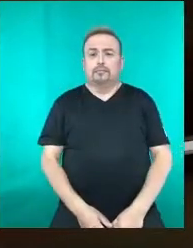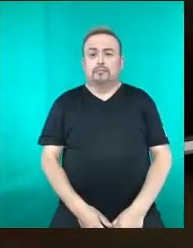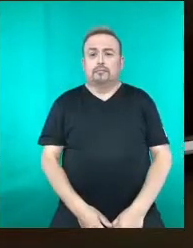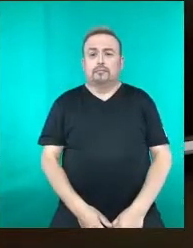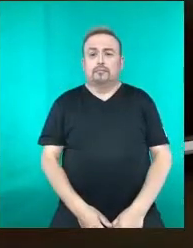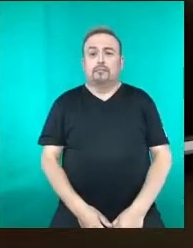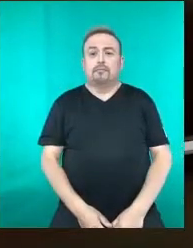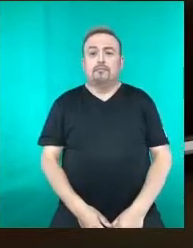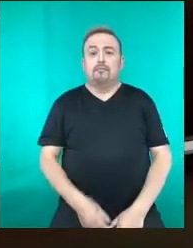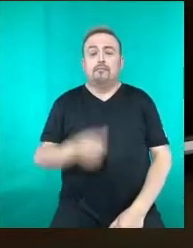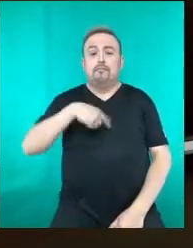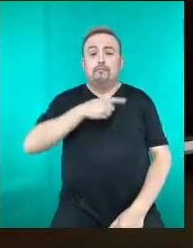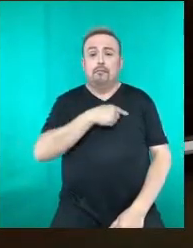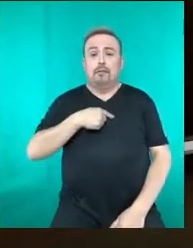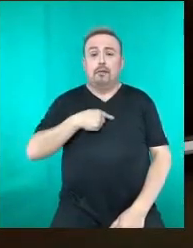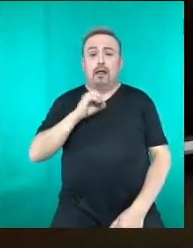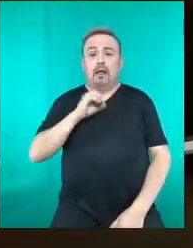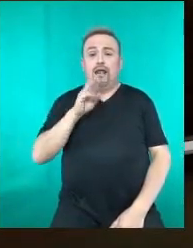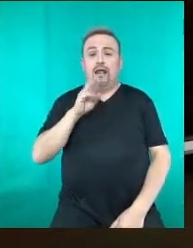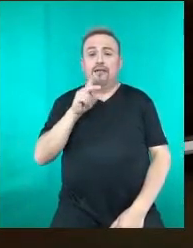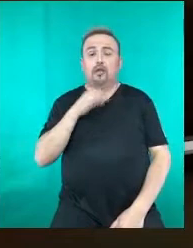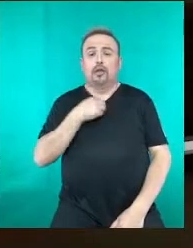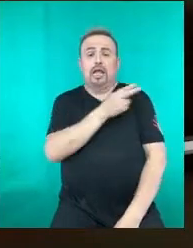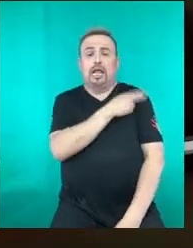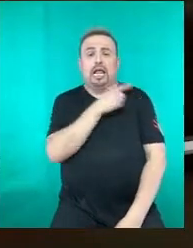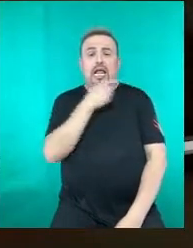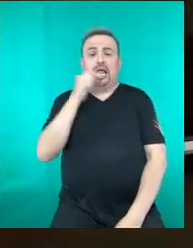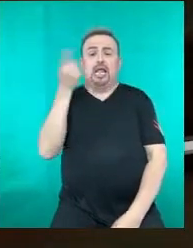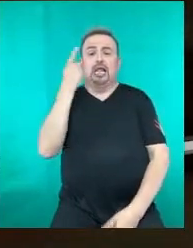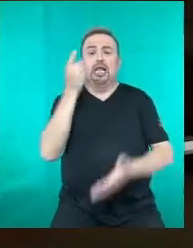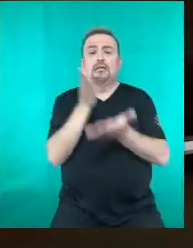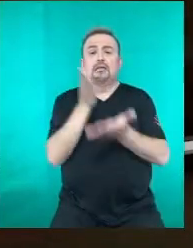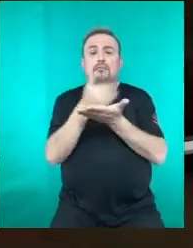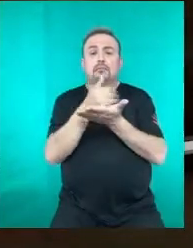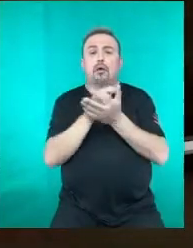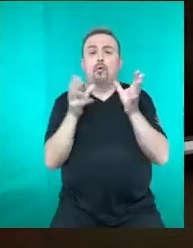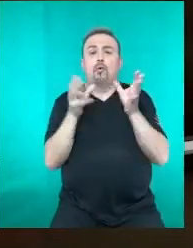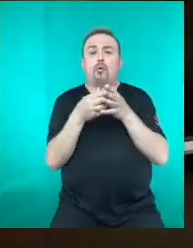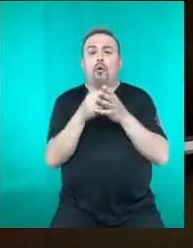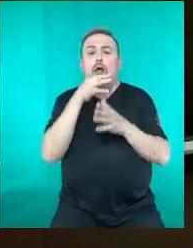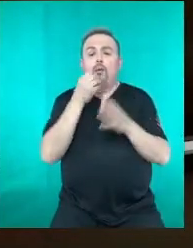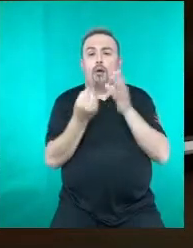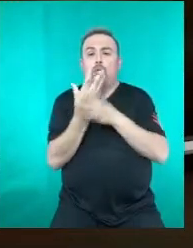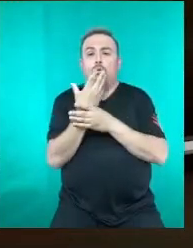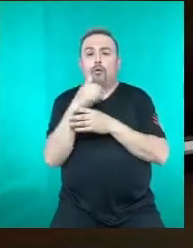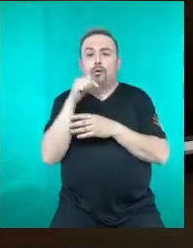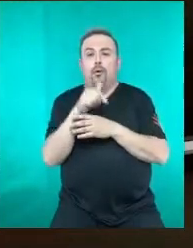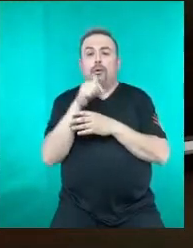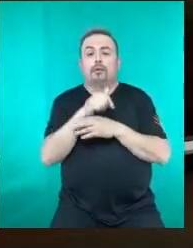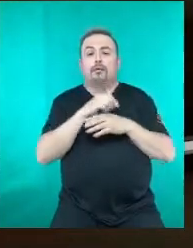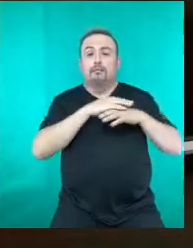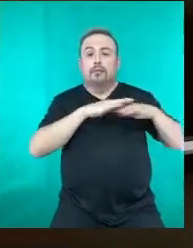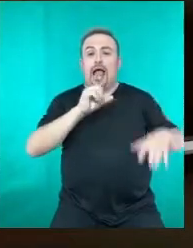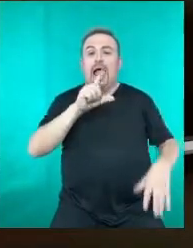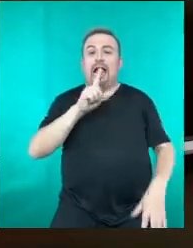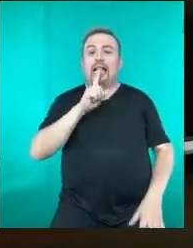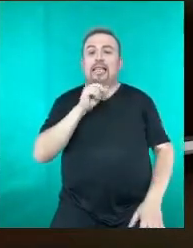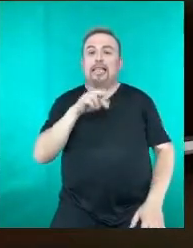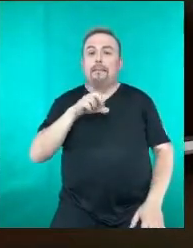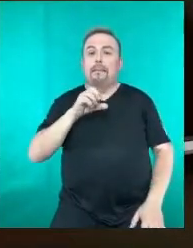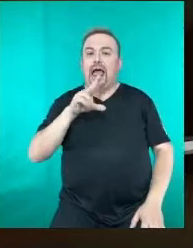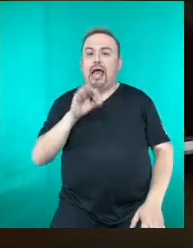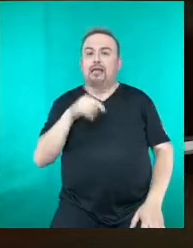Mi nombre es Alberto Crece, soy gerente de planificación del Grupo Aguas Nuevas, una de nuestras filiales es Aguas del Altiplano, precisamente, estamos presentes en